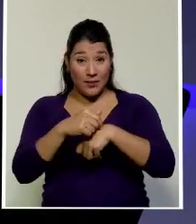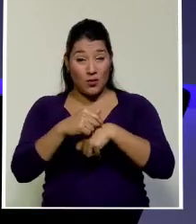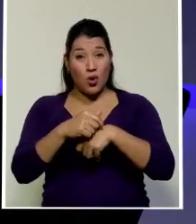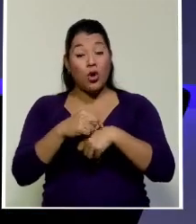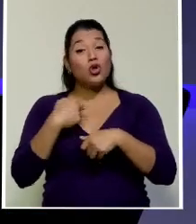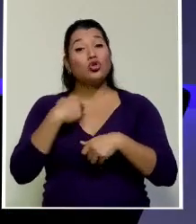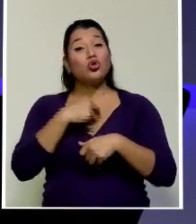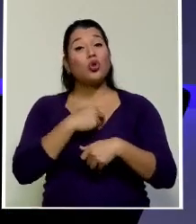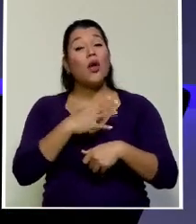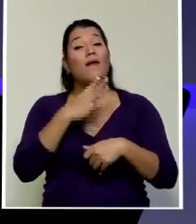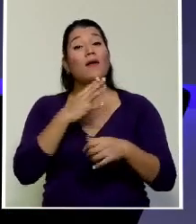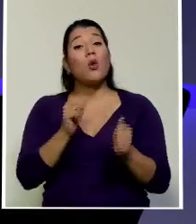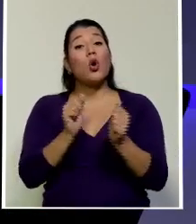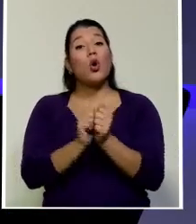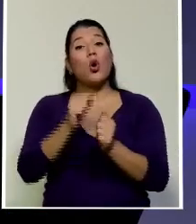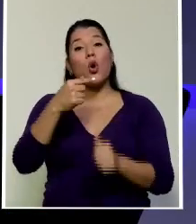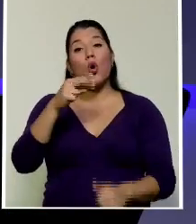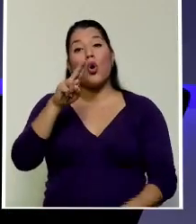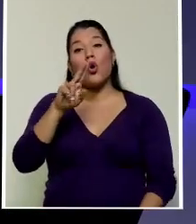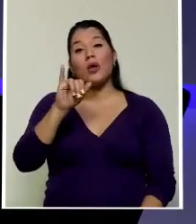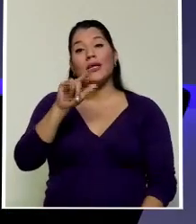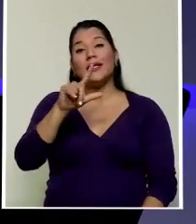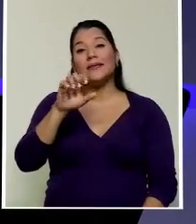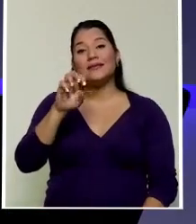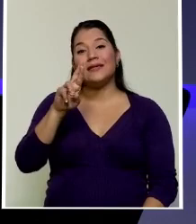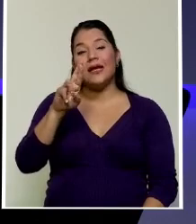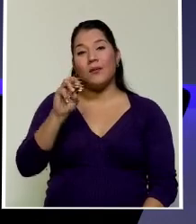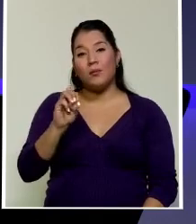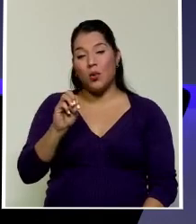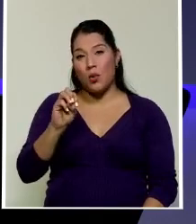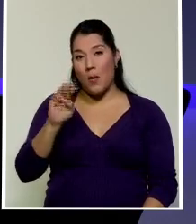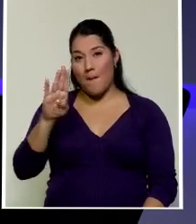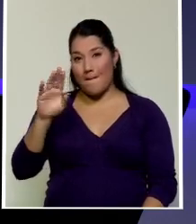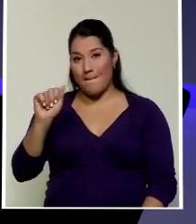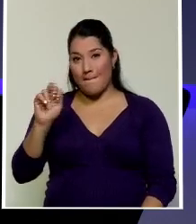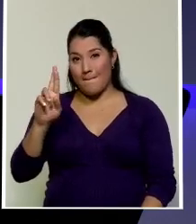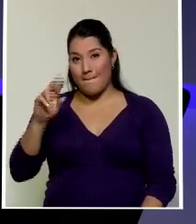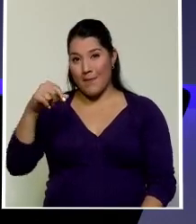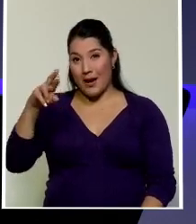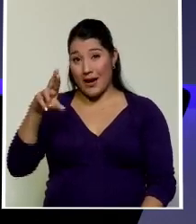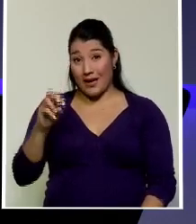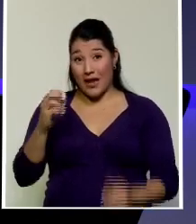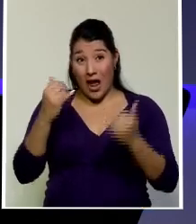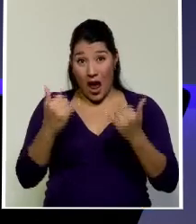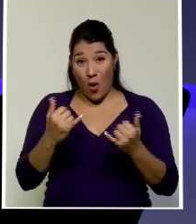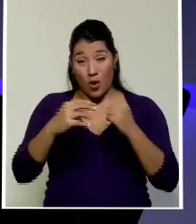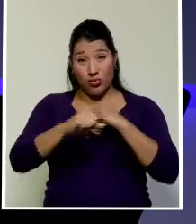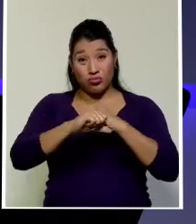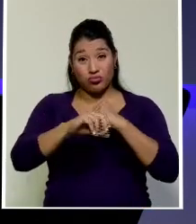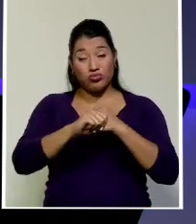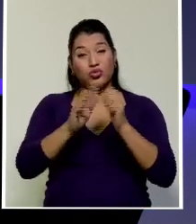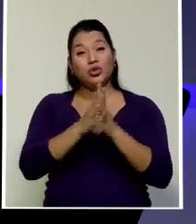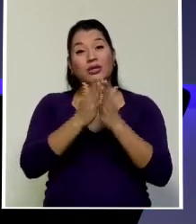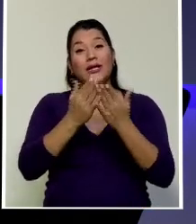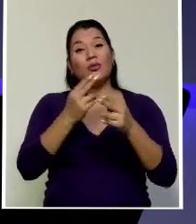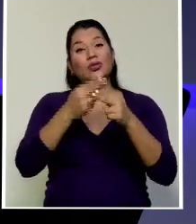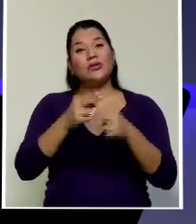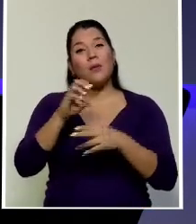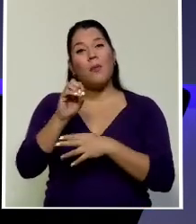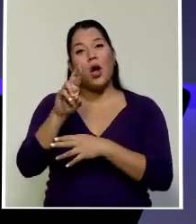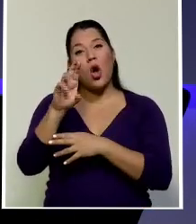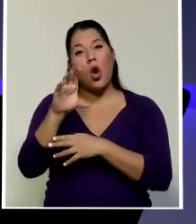estamos conversando con Guillermo Barquero, quien está publicando una novela que se llama Orca. Si tuvieras que